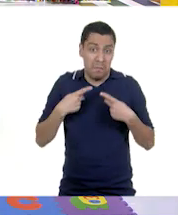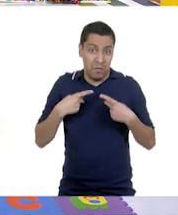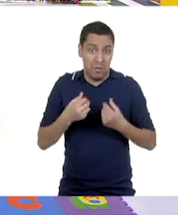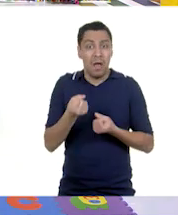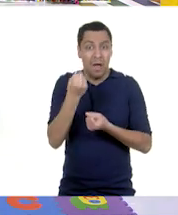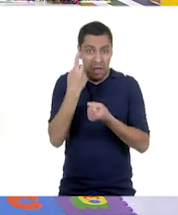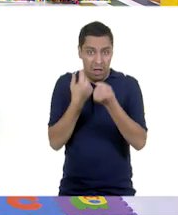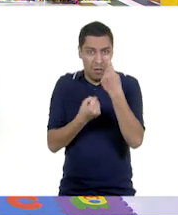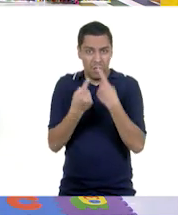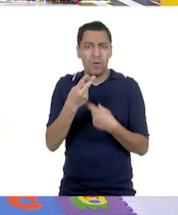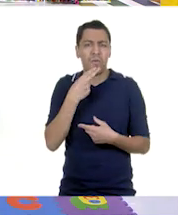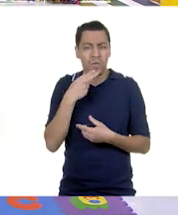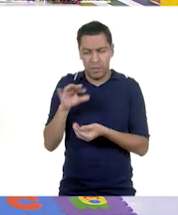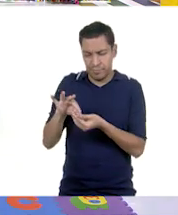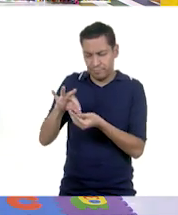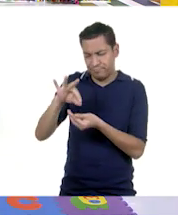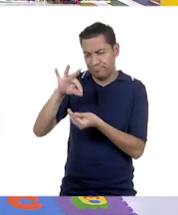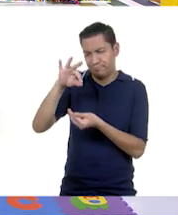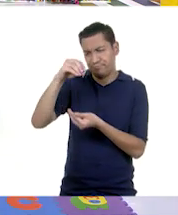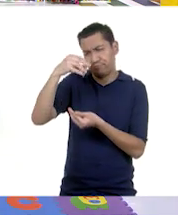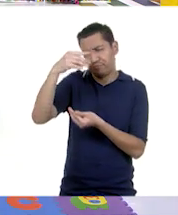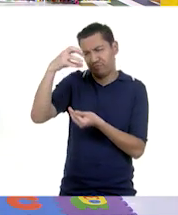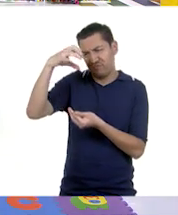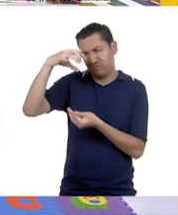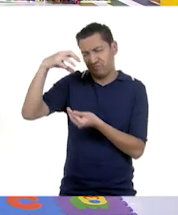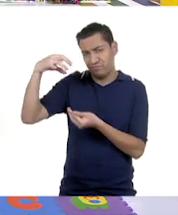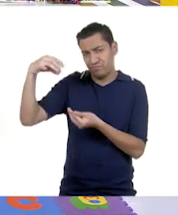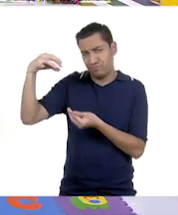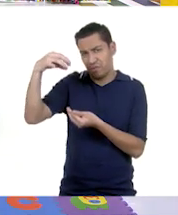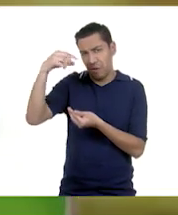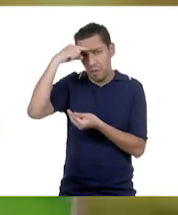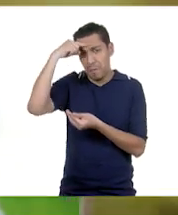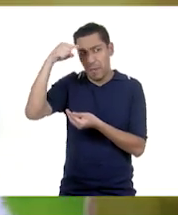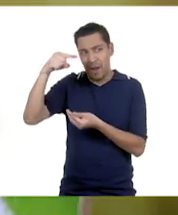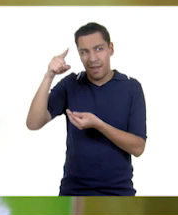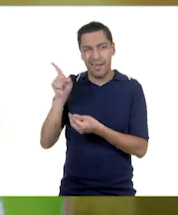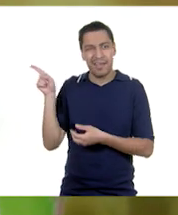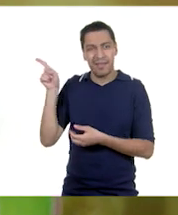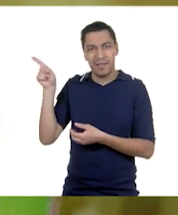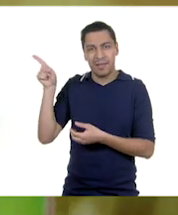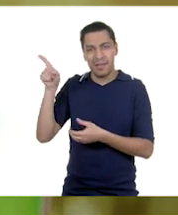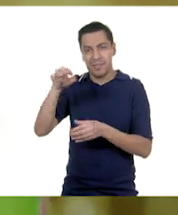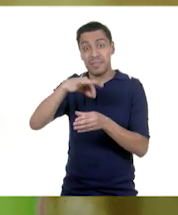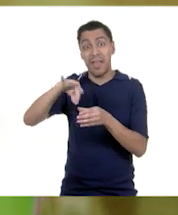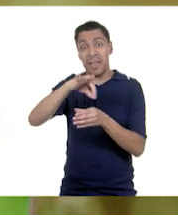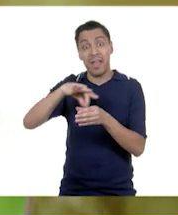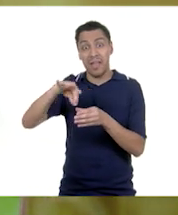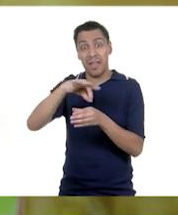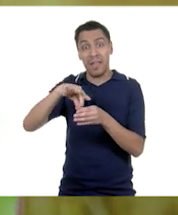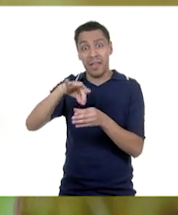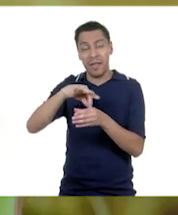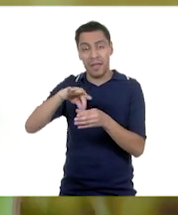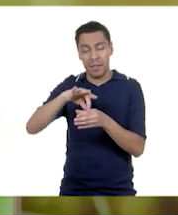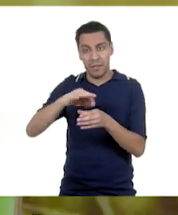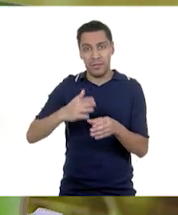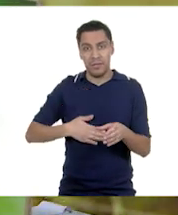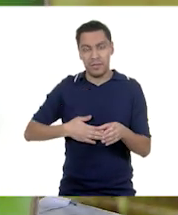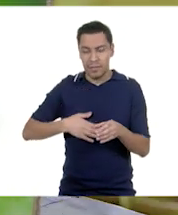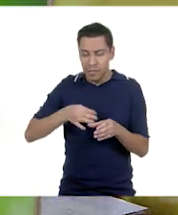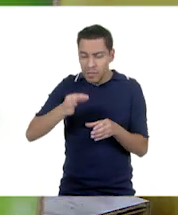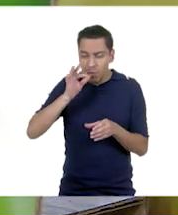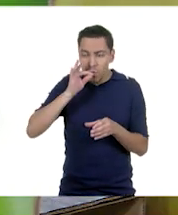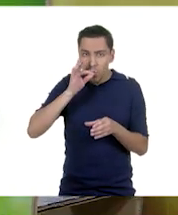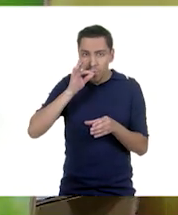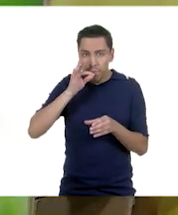Y justamente lo que tú veías y lo que nos comentaban, y seguramente niñas y niños lo han hecho, cuando les soplan y salen volando, van regando de esa